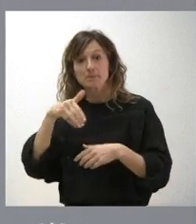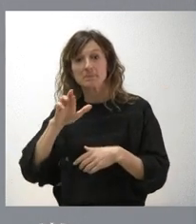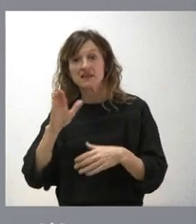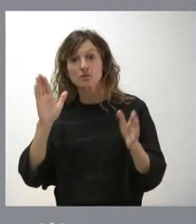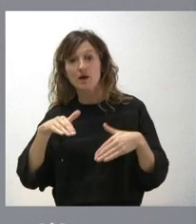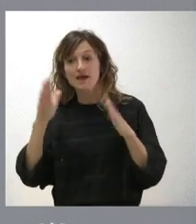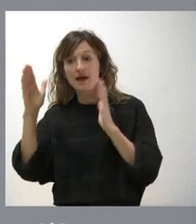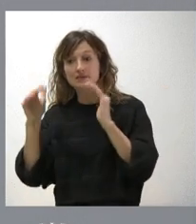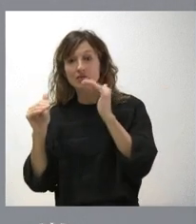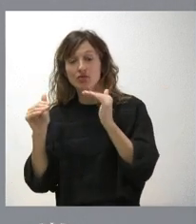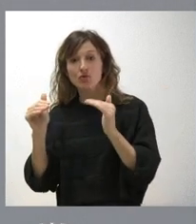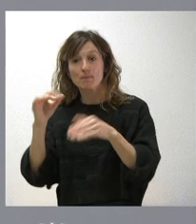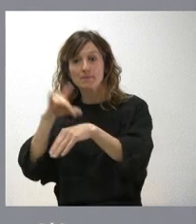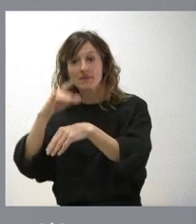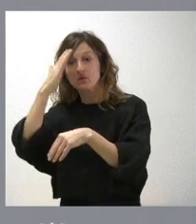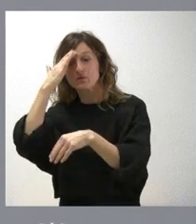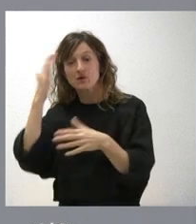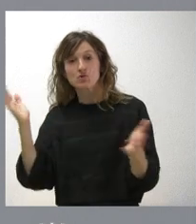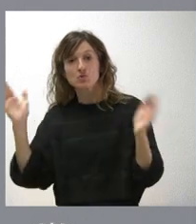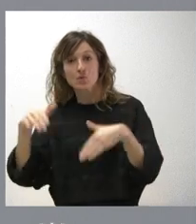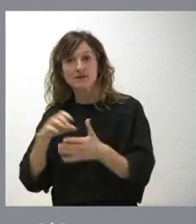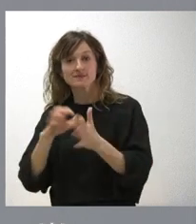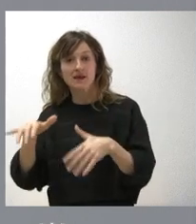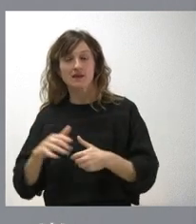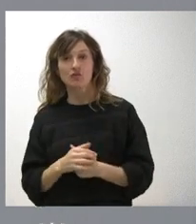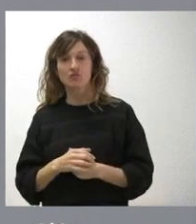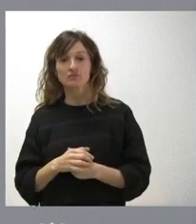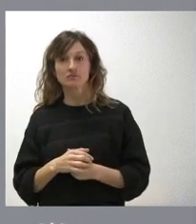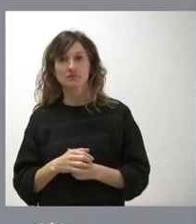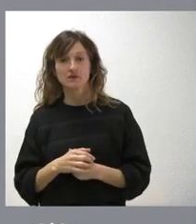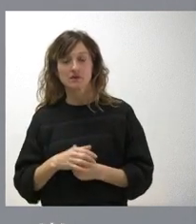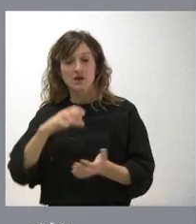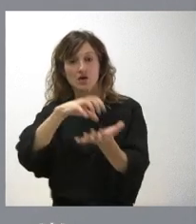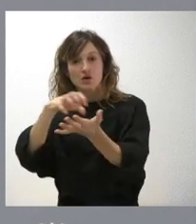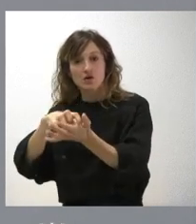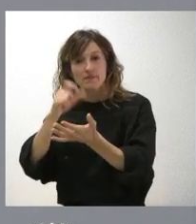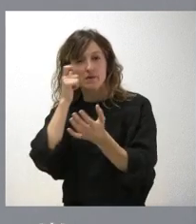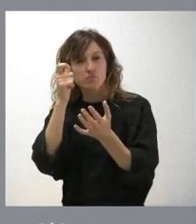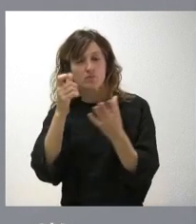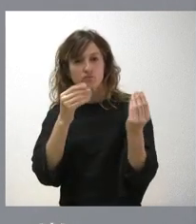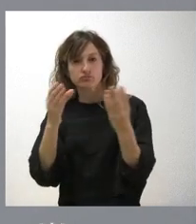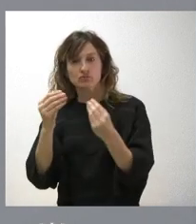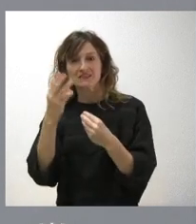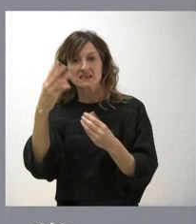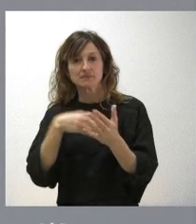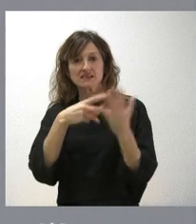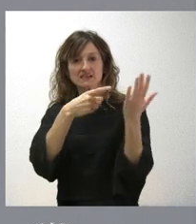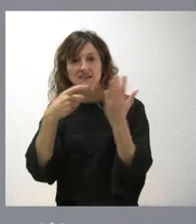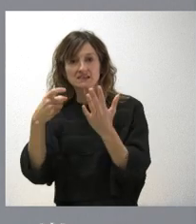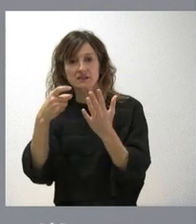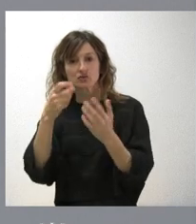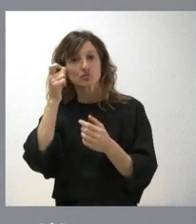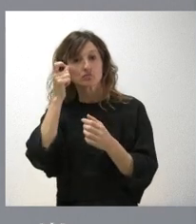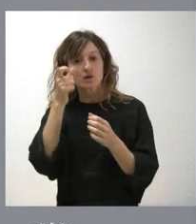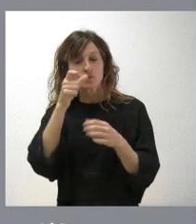las condiciones que estamos atendiendo a los consultorios locales de nuestra comunidad Autónoma que tenemos más consultorios locales que nunca porque tenemos 3600 consultorios